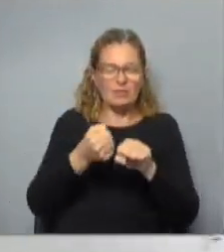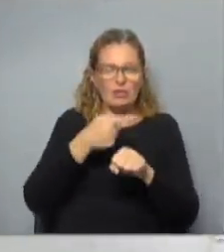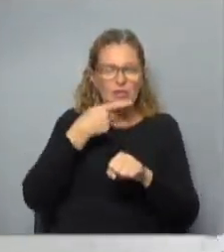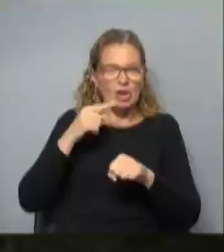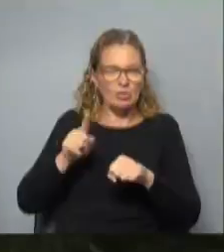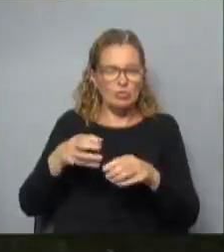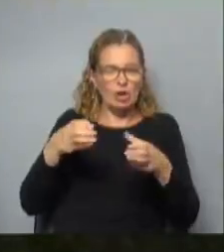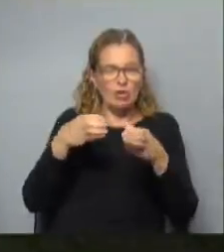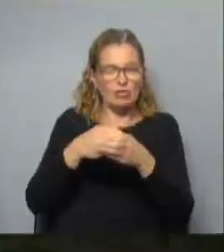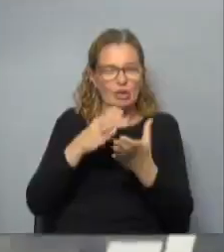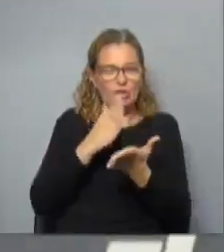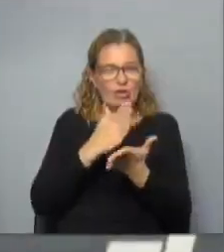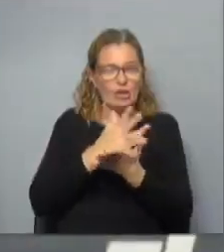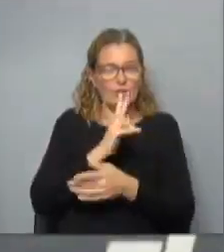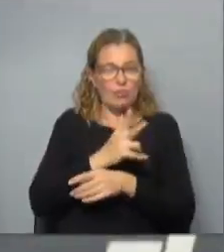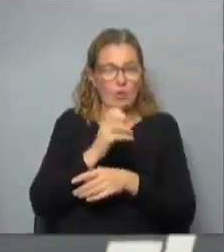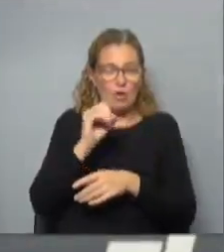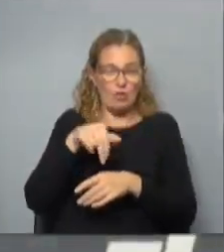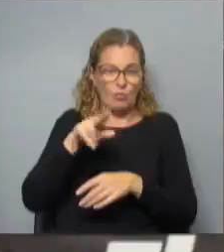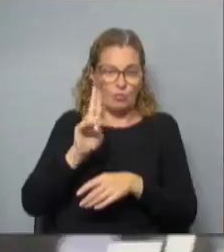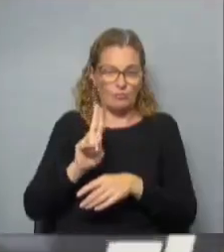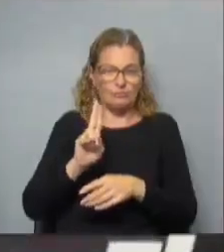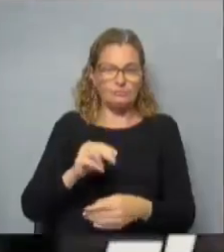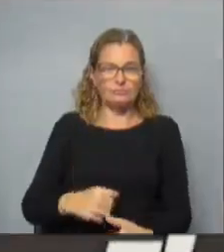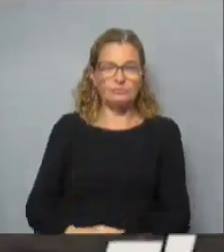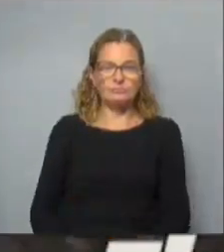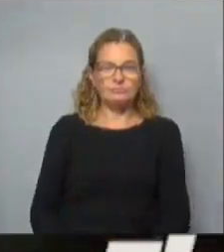del consejo de derechos humanos de la onu